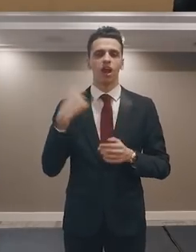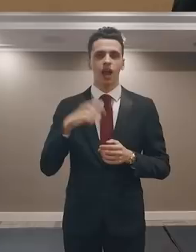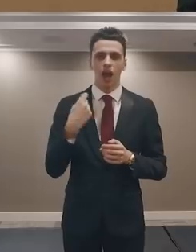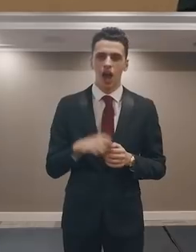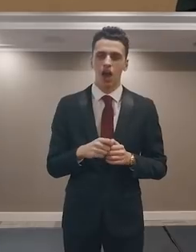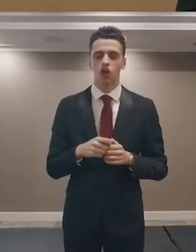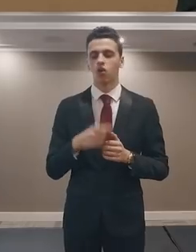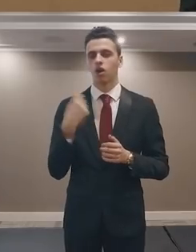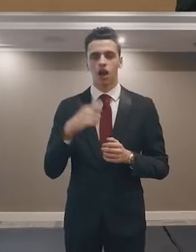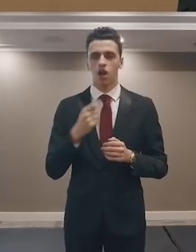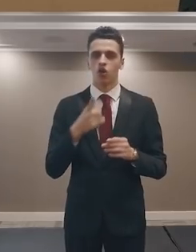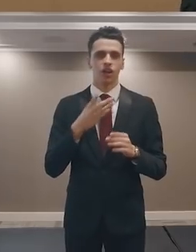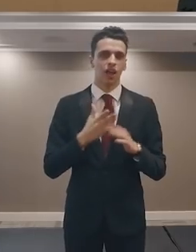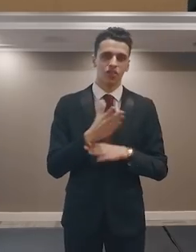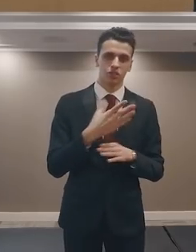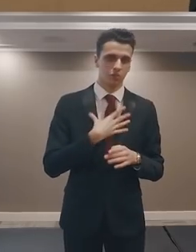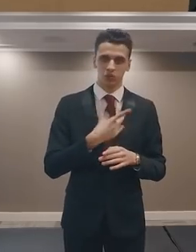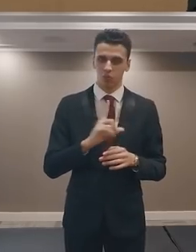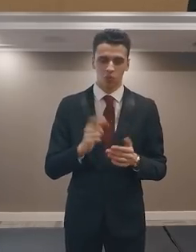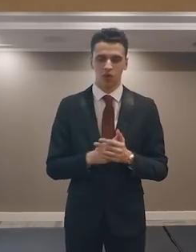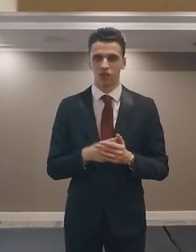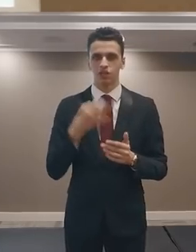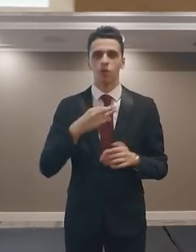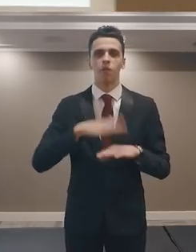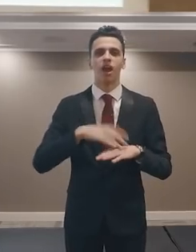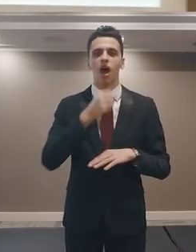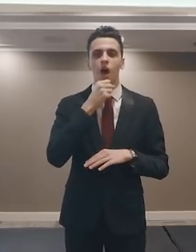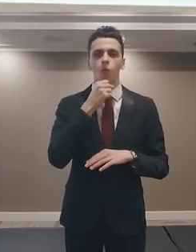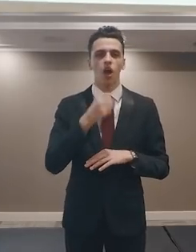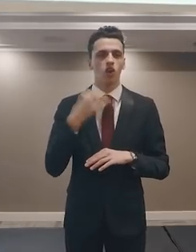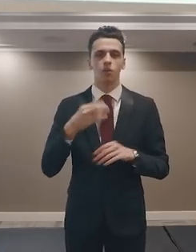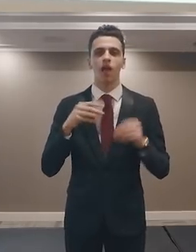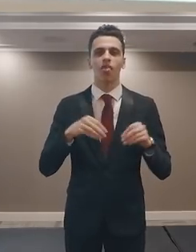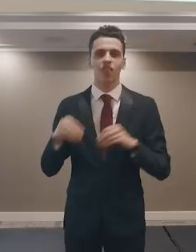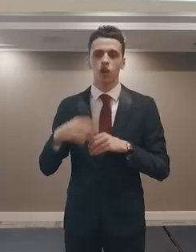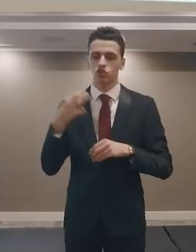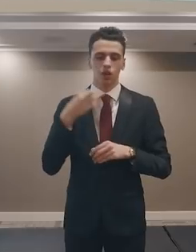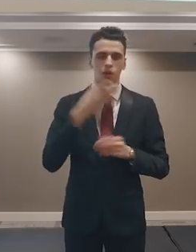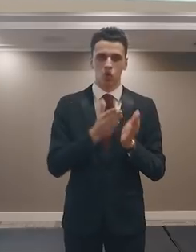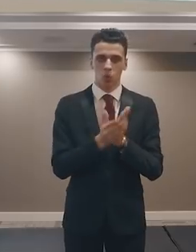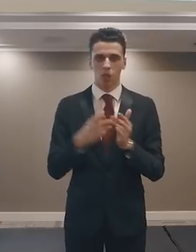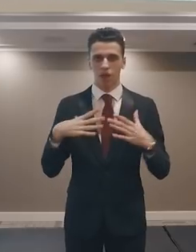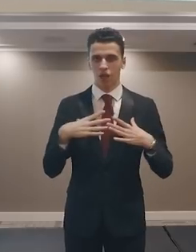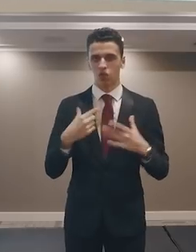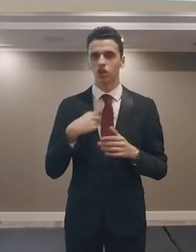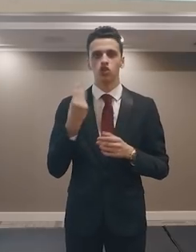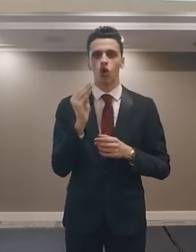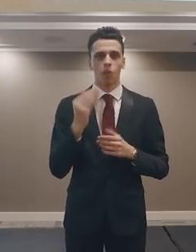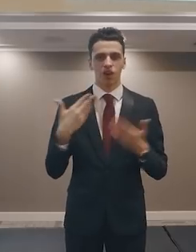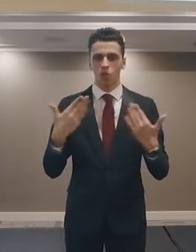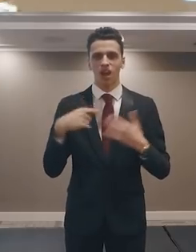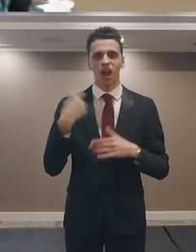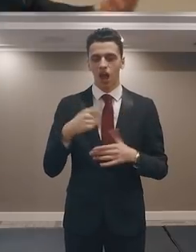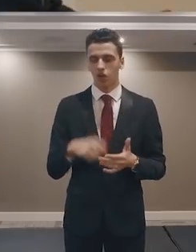algo inaccesible en algo para gente que tenga mucho dinero verdad el mundo ha cambiado hoy en día la tecnología ayuda a que cada vez más y más personas se